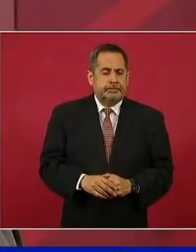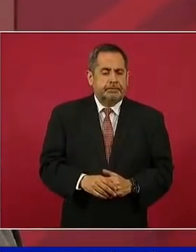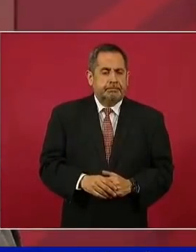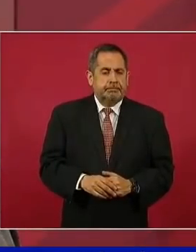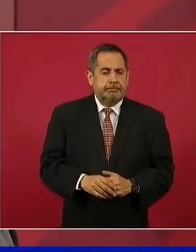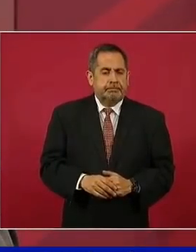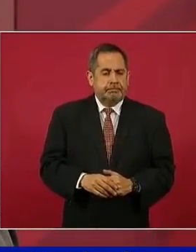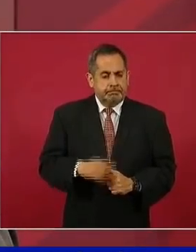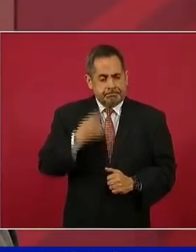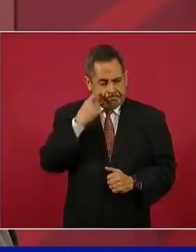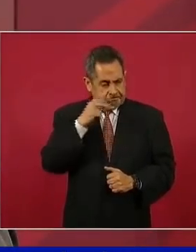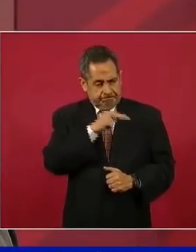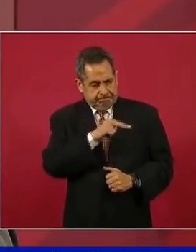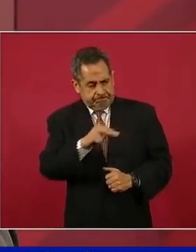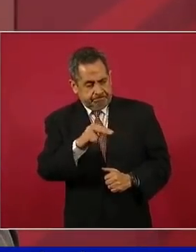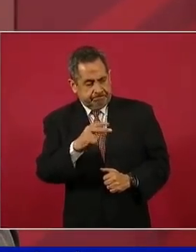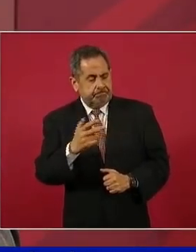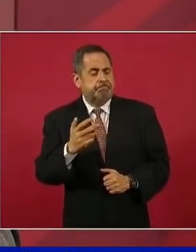saber